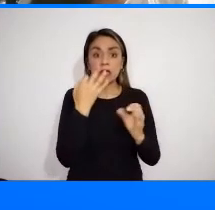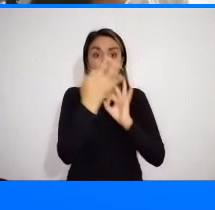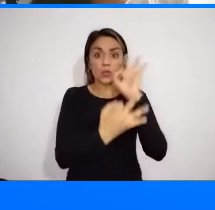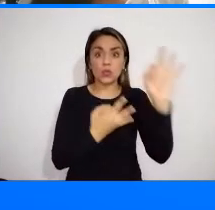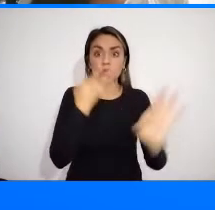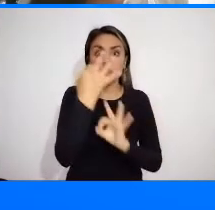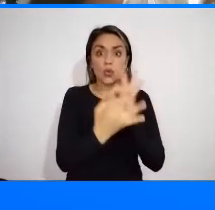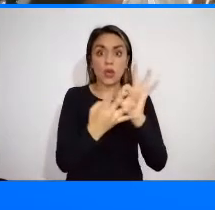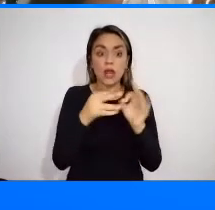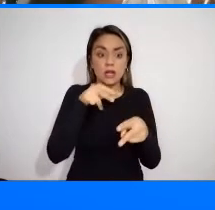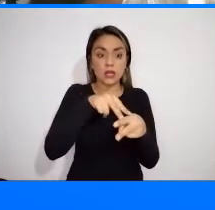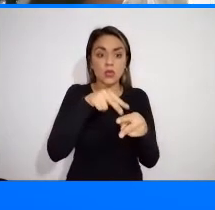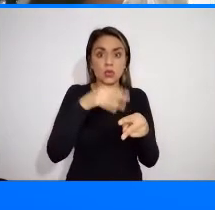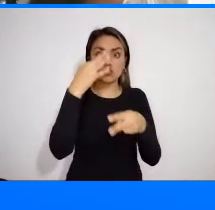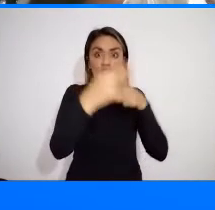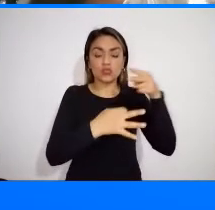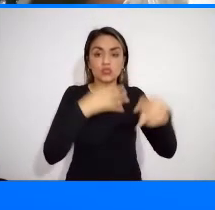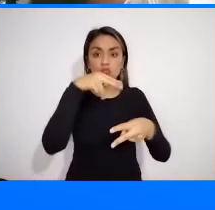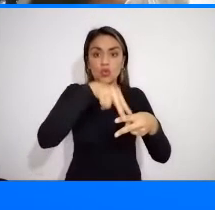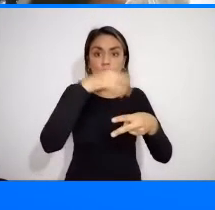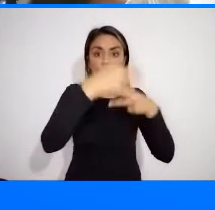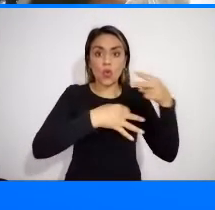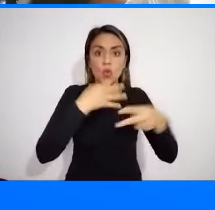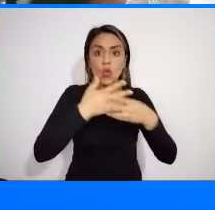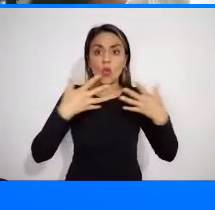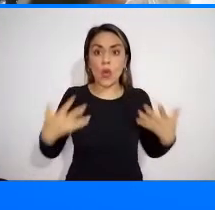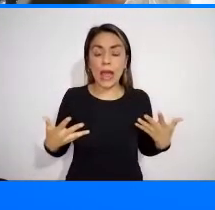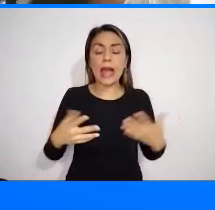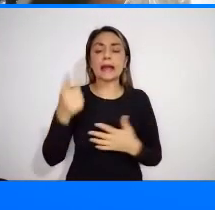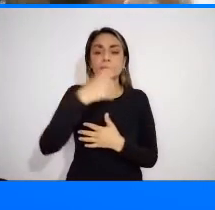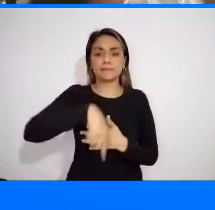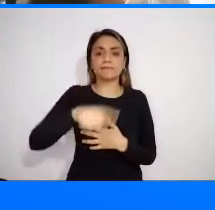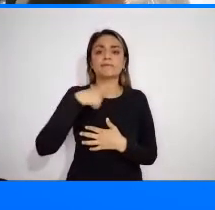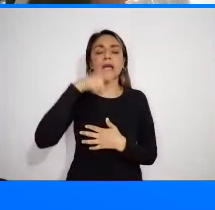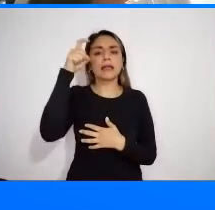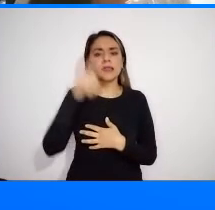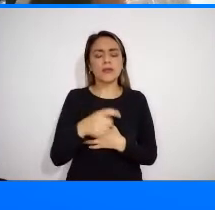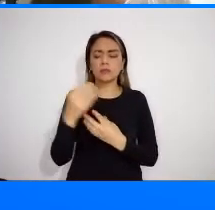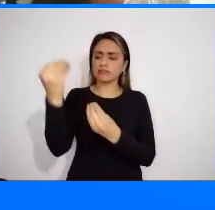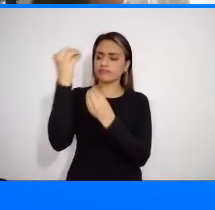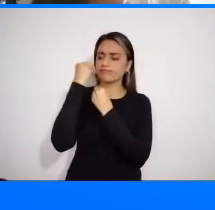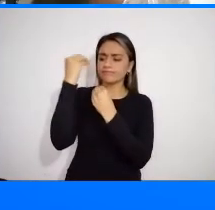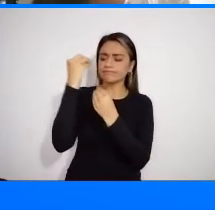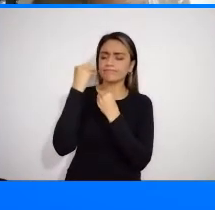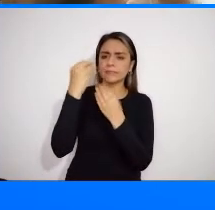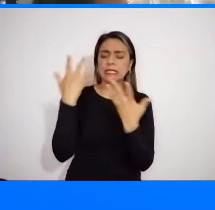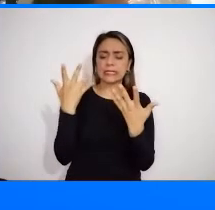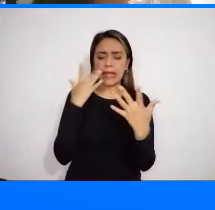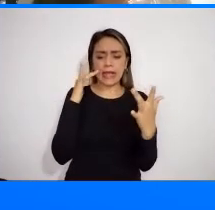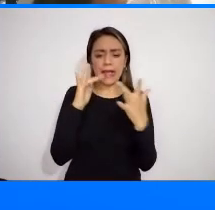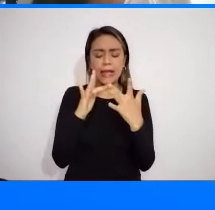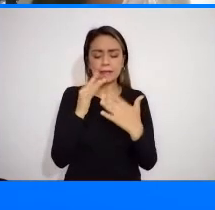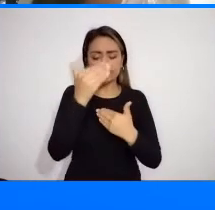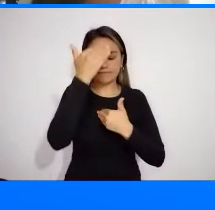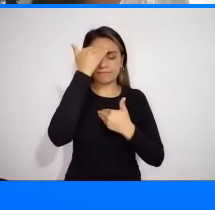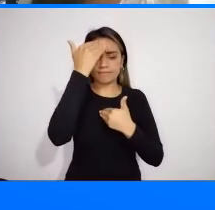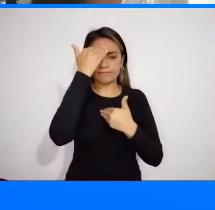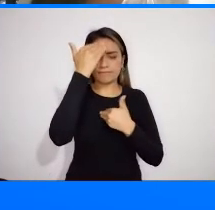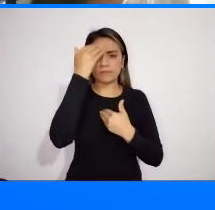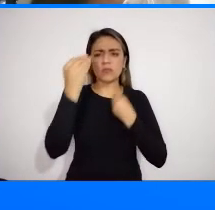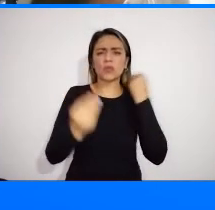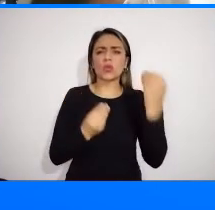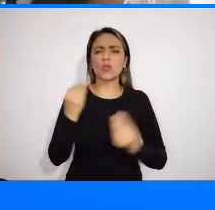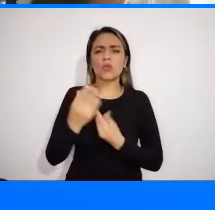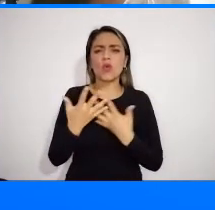esos recursos, pues tenemos que educarnos, tenemos que concienciarnos,